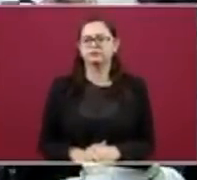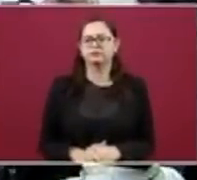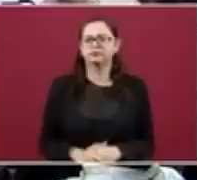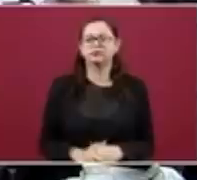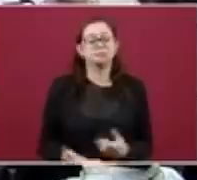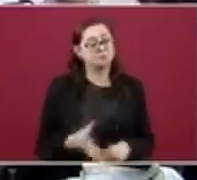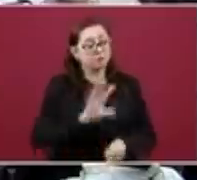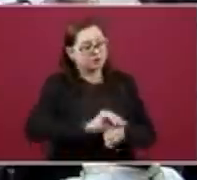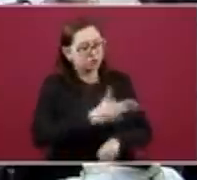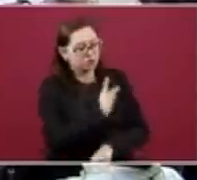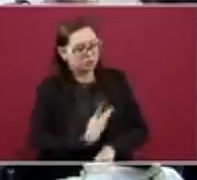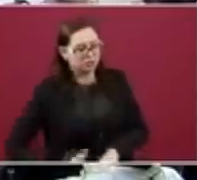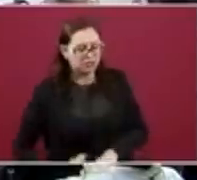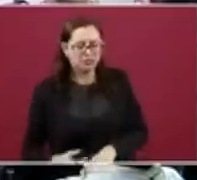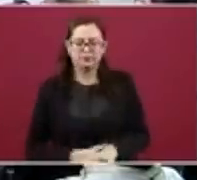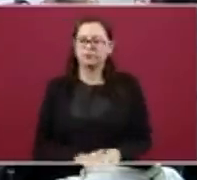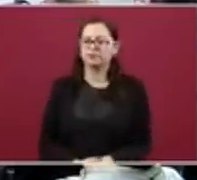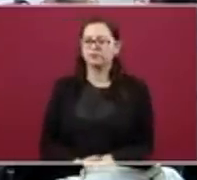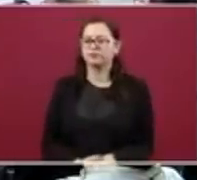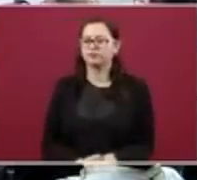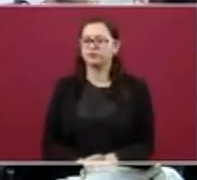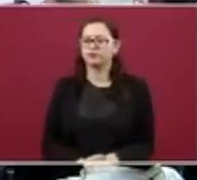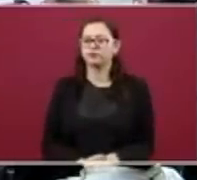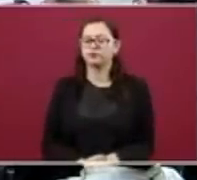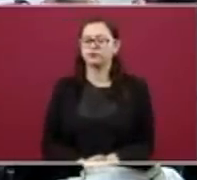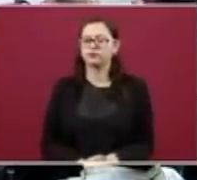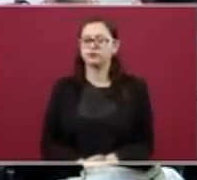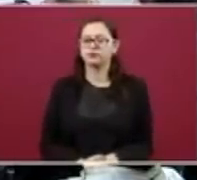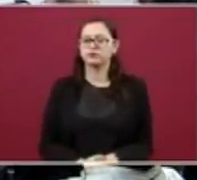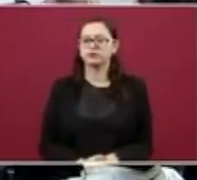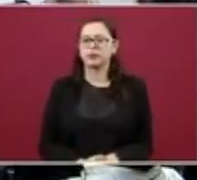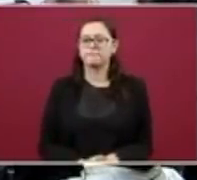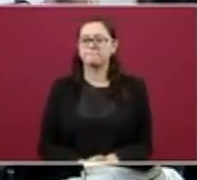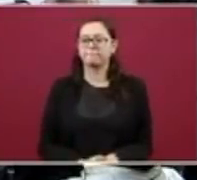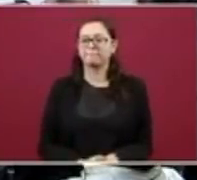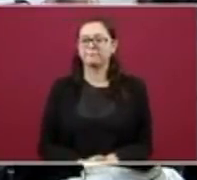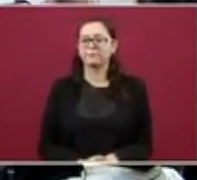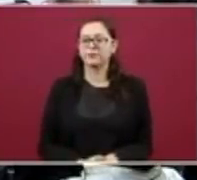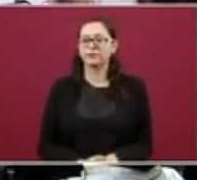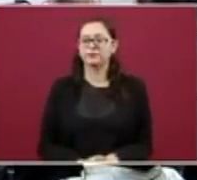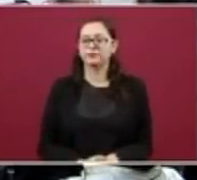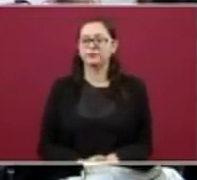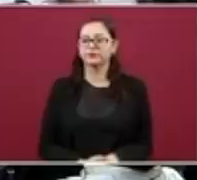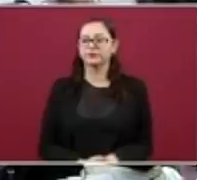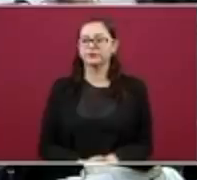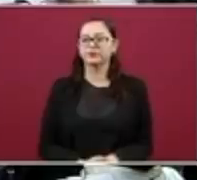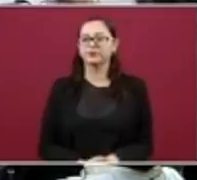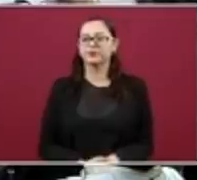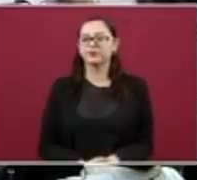Permiso, señor presidente. Bien, dentro de las estrategias que se establecen para